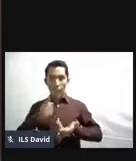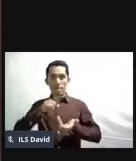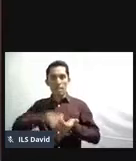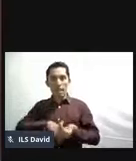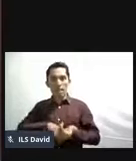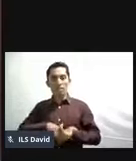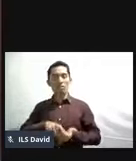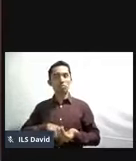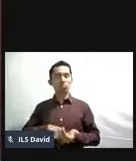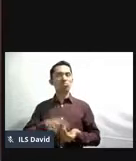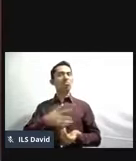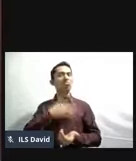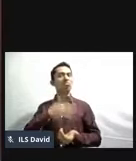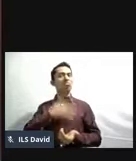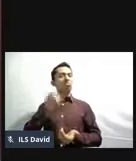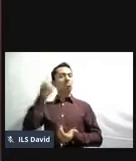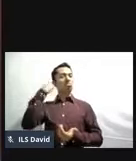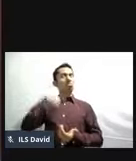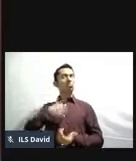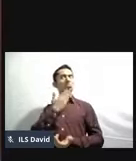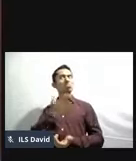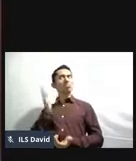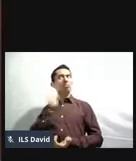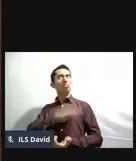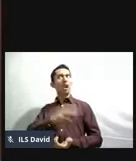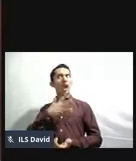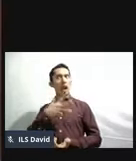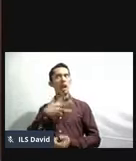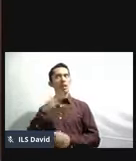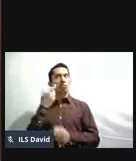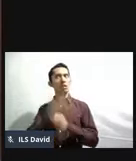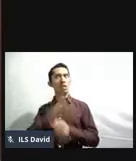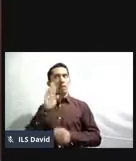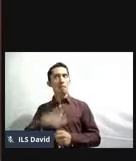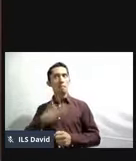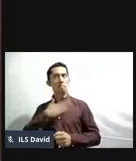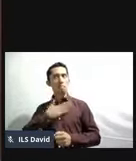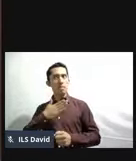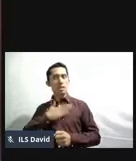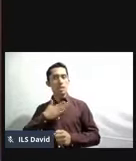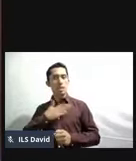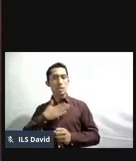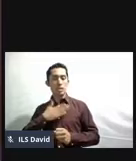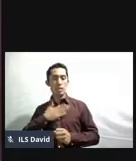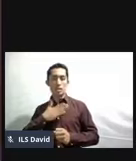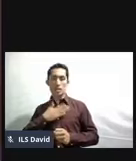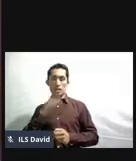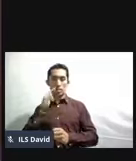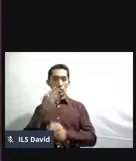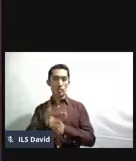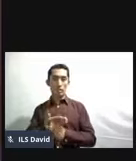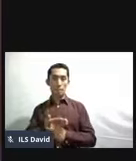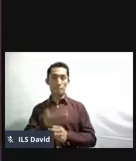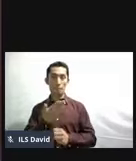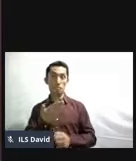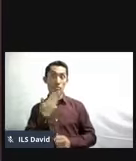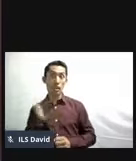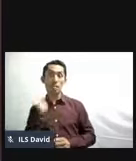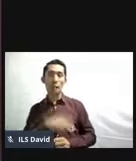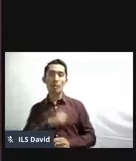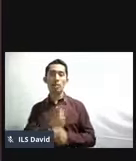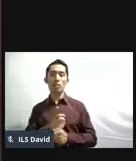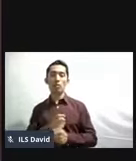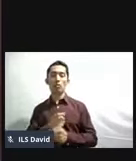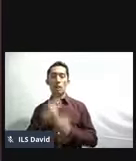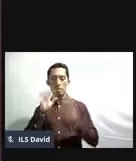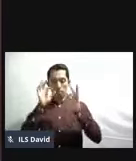que la responsabilidad que tengo primaria soy yo. Nadie, acuérdate, nadie puede dar